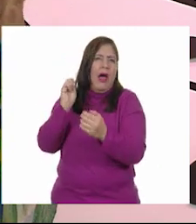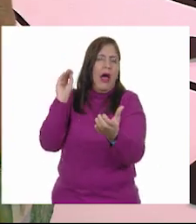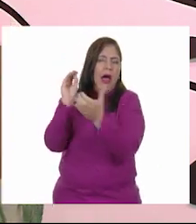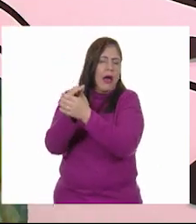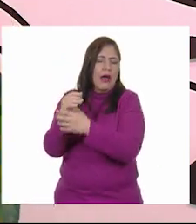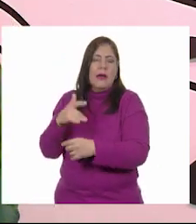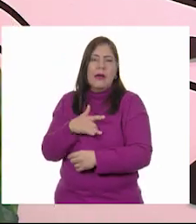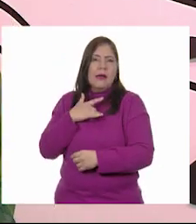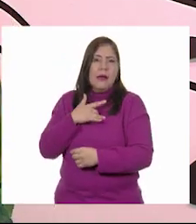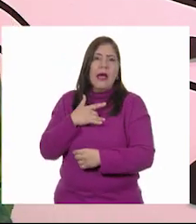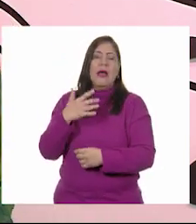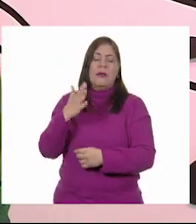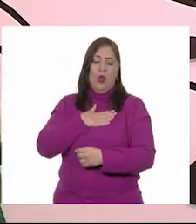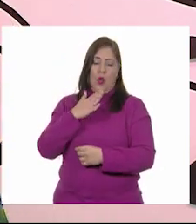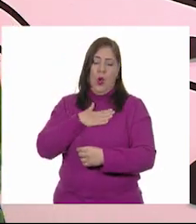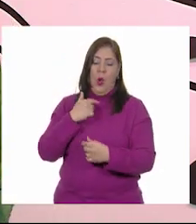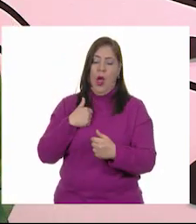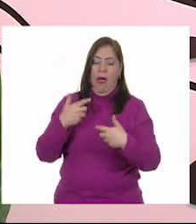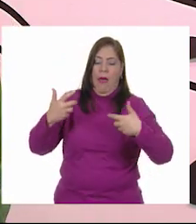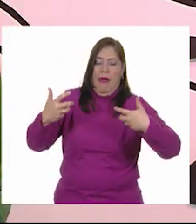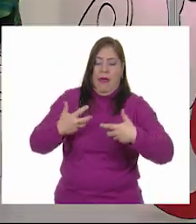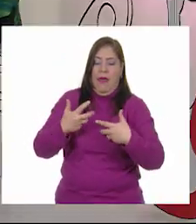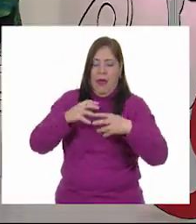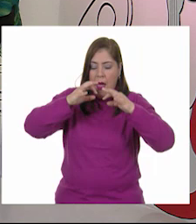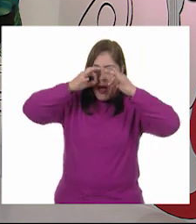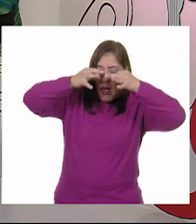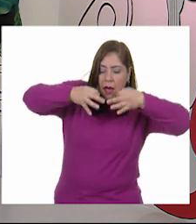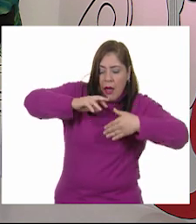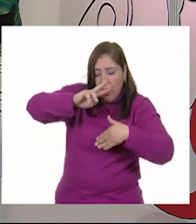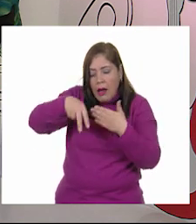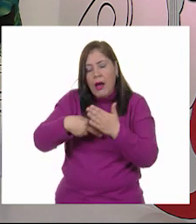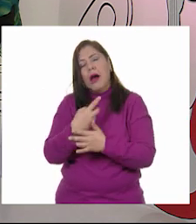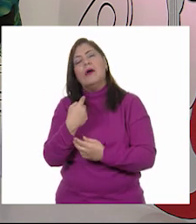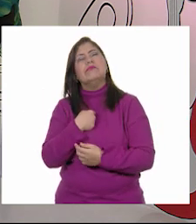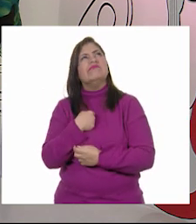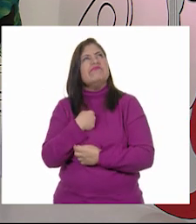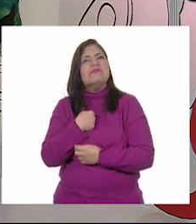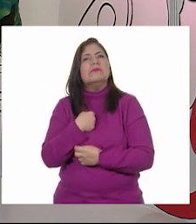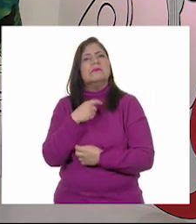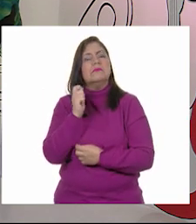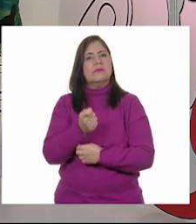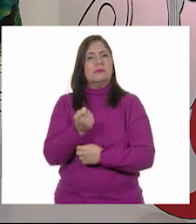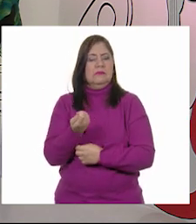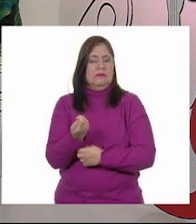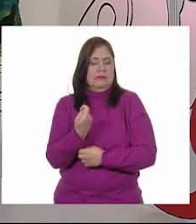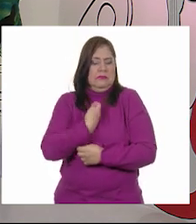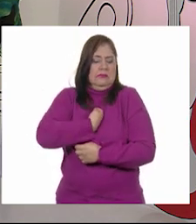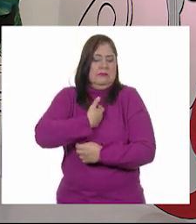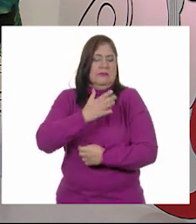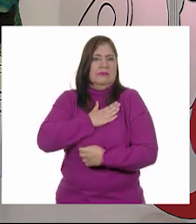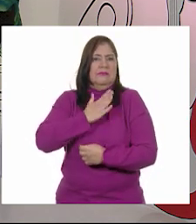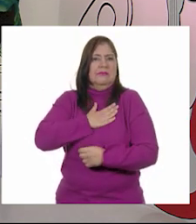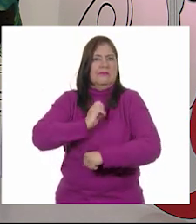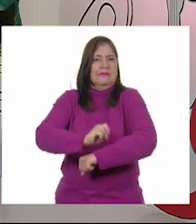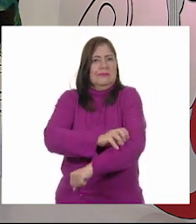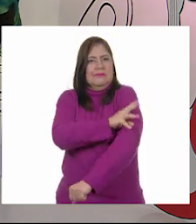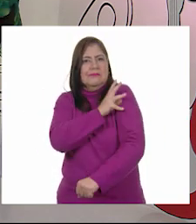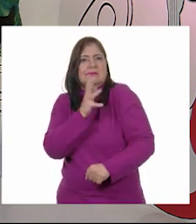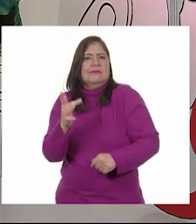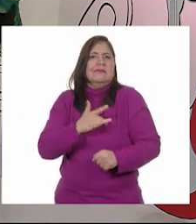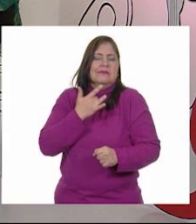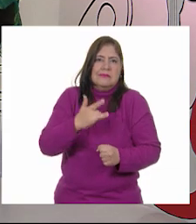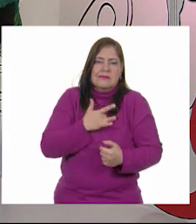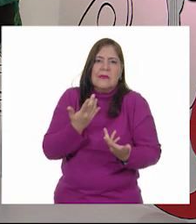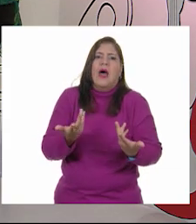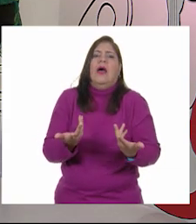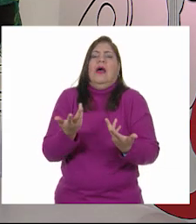tenga la capacidad de escucharse y profundizar en sus emociones, en sus